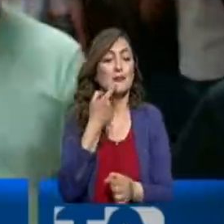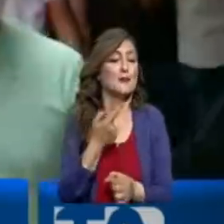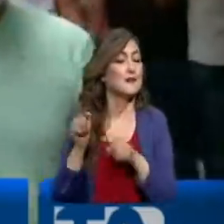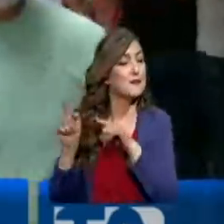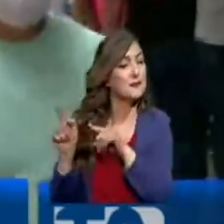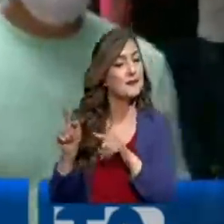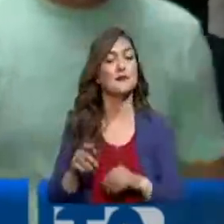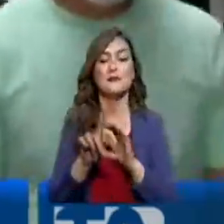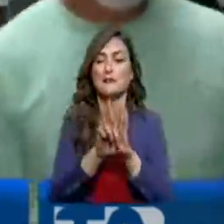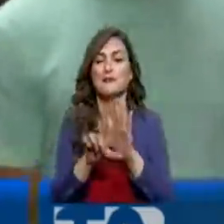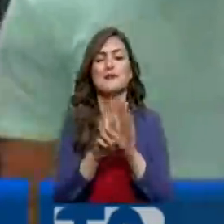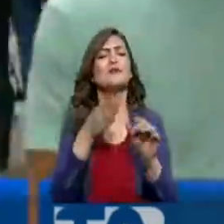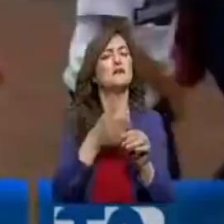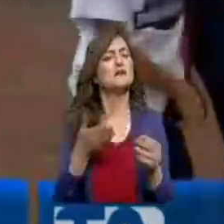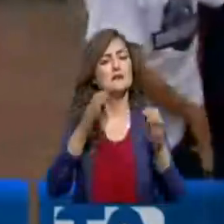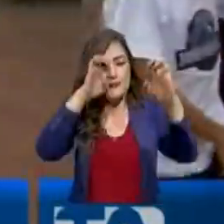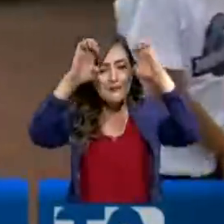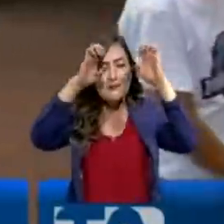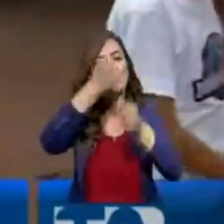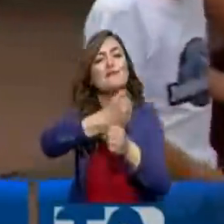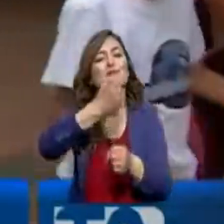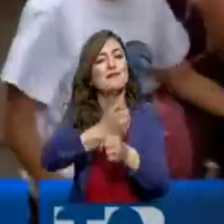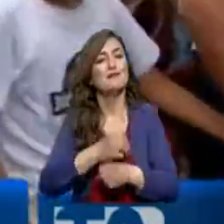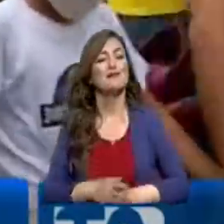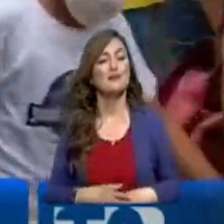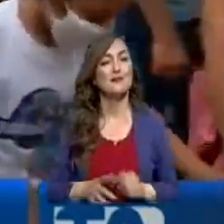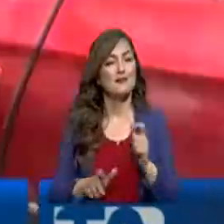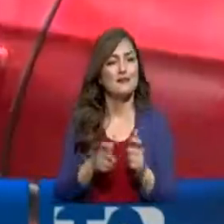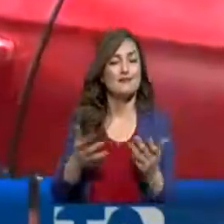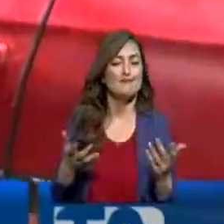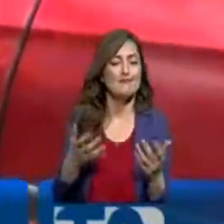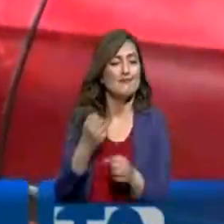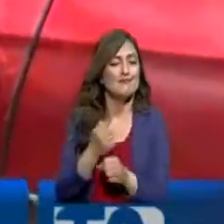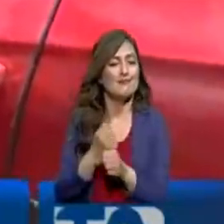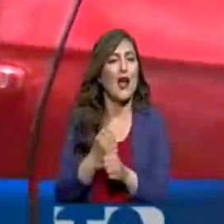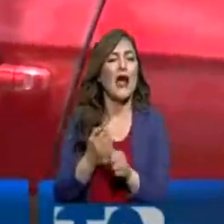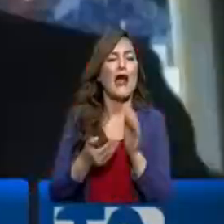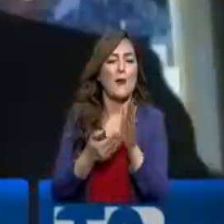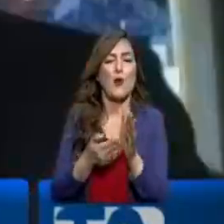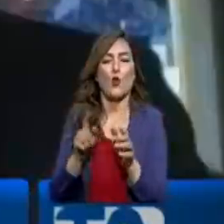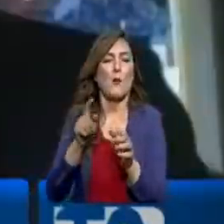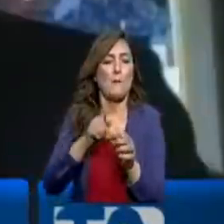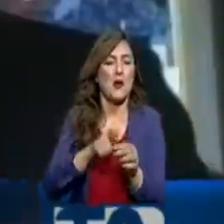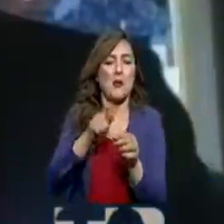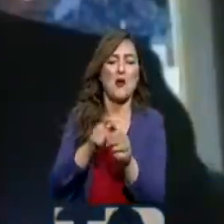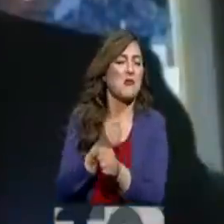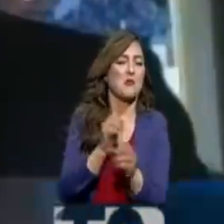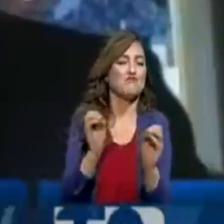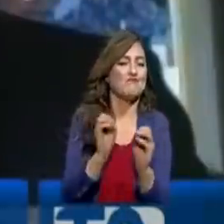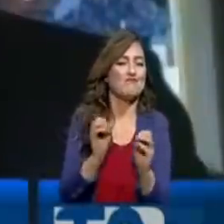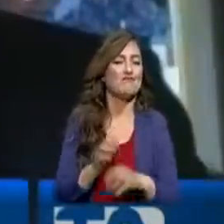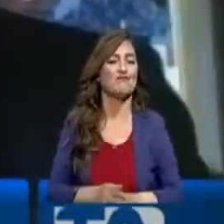sostiene que esta ley busca generar estrategias laborales para quienes no tienen empleo adecuado en el país. Interactuamos con más de